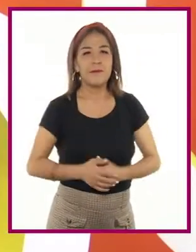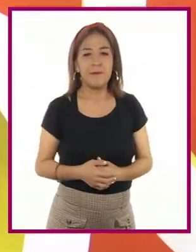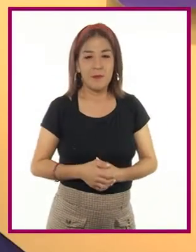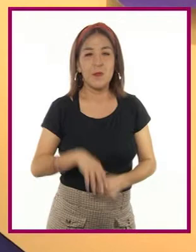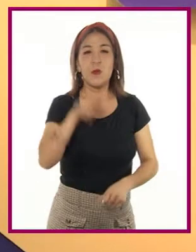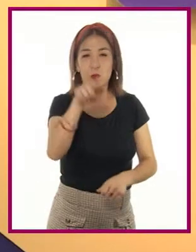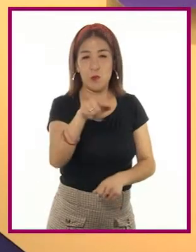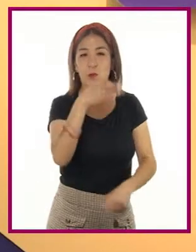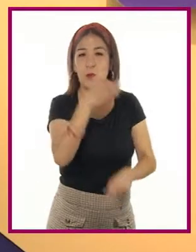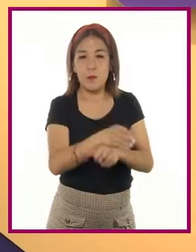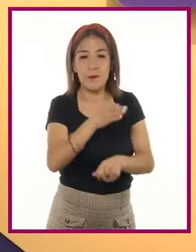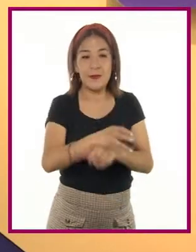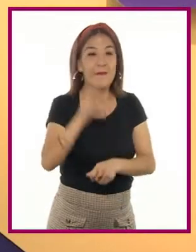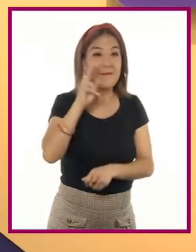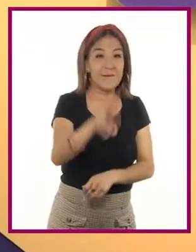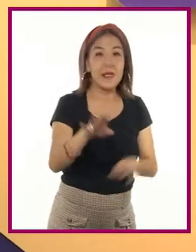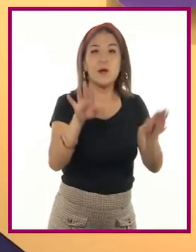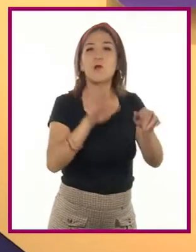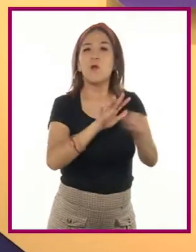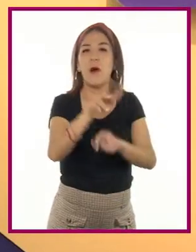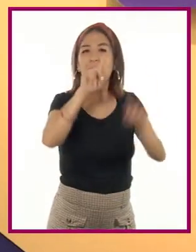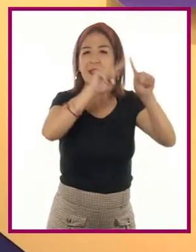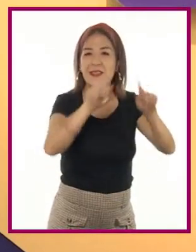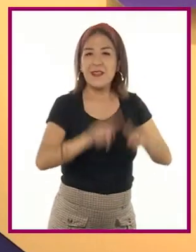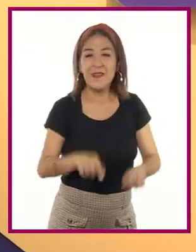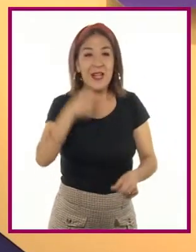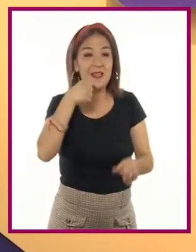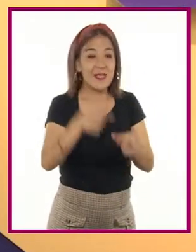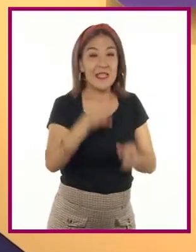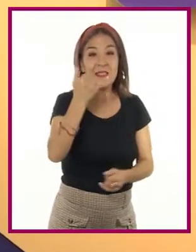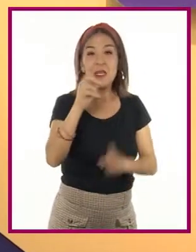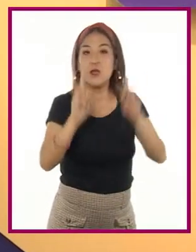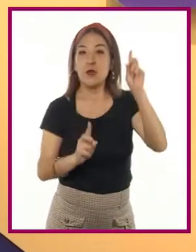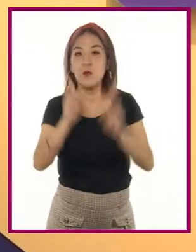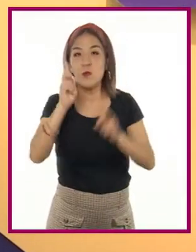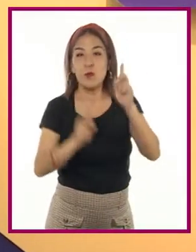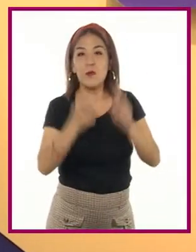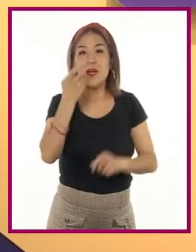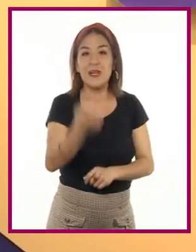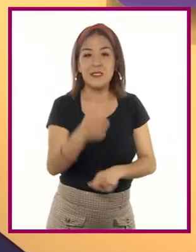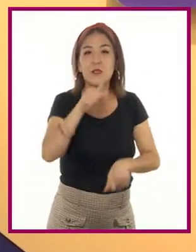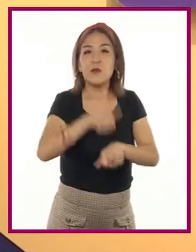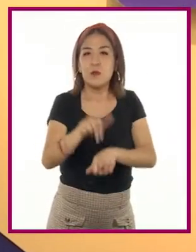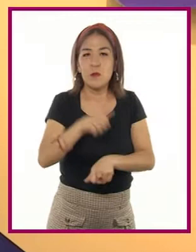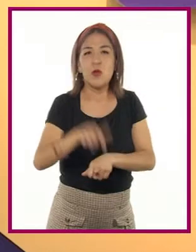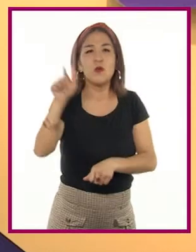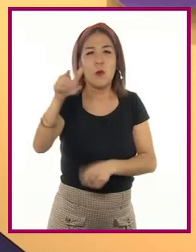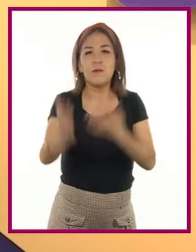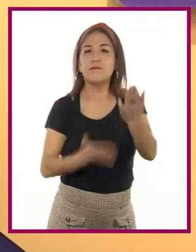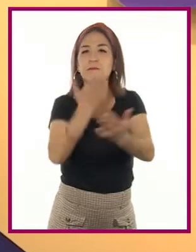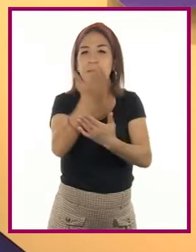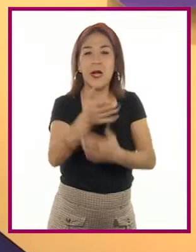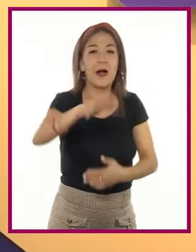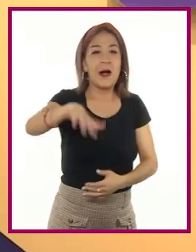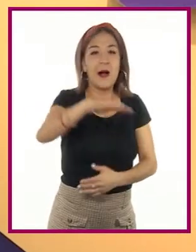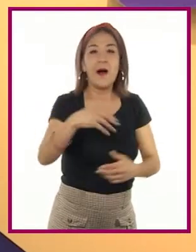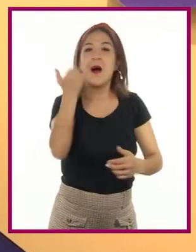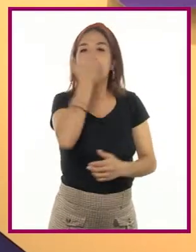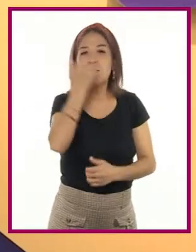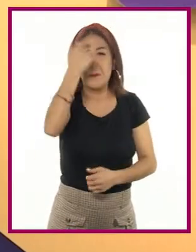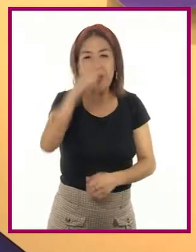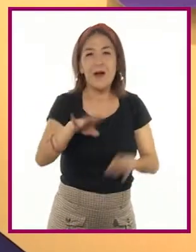parece si antes de ver la diferencia entre una literal y una incógnita les planteas a las alumnas ya los alumnos un truco de magia